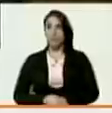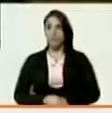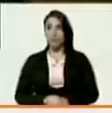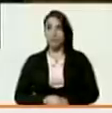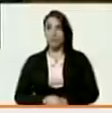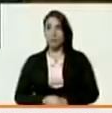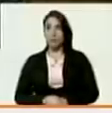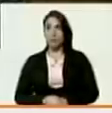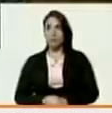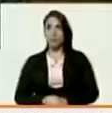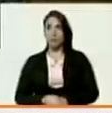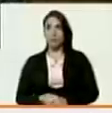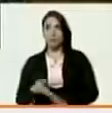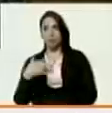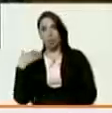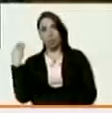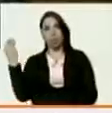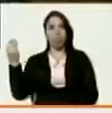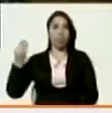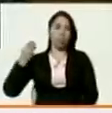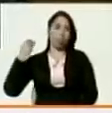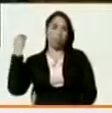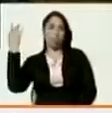de frenesí,